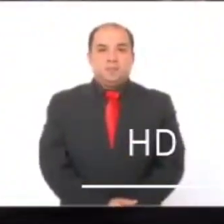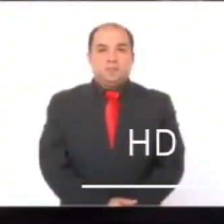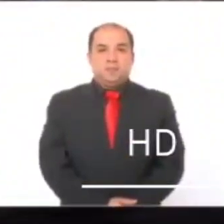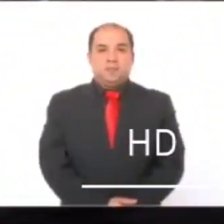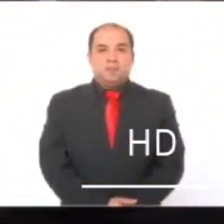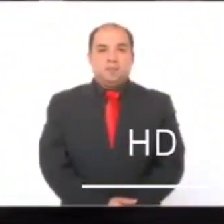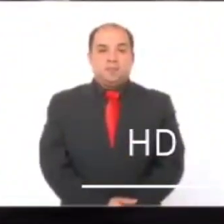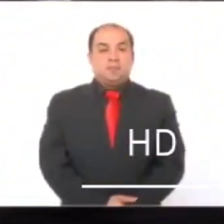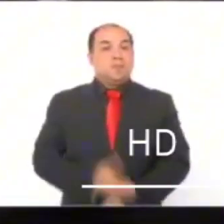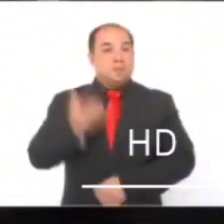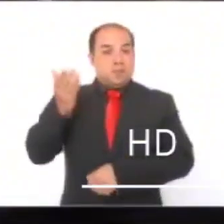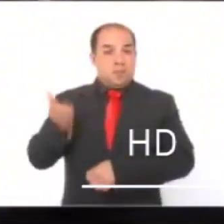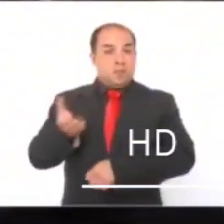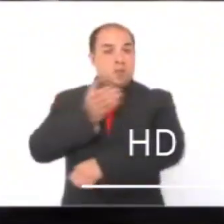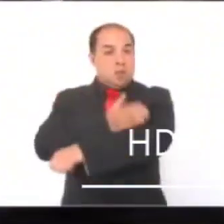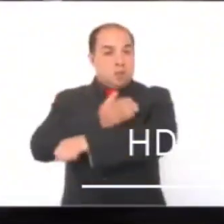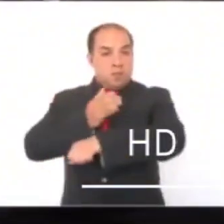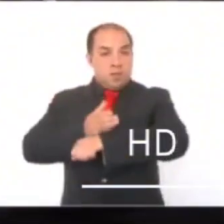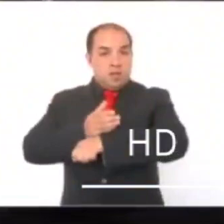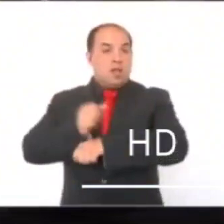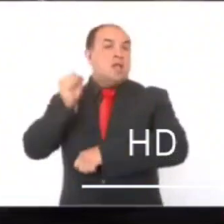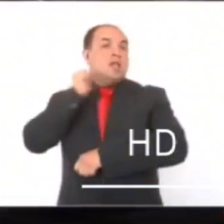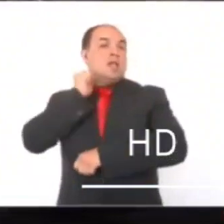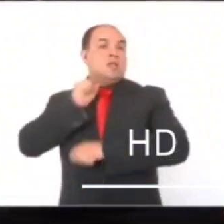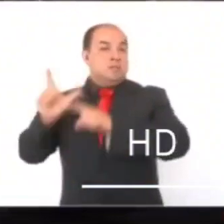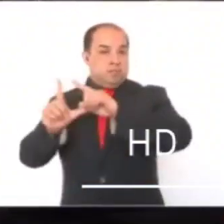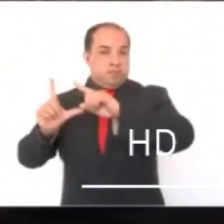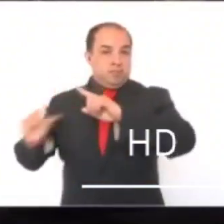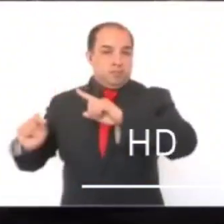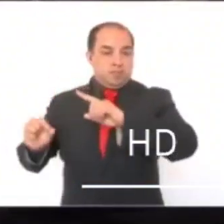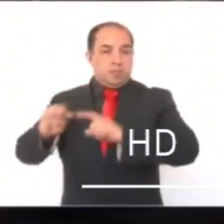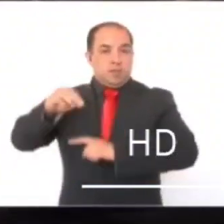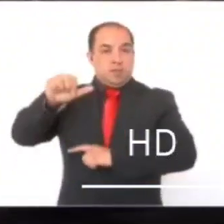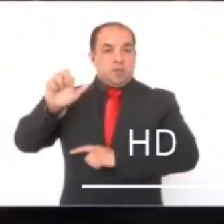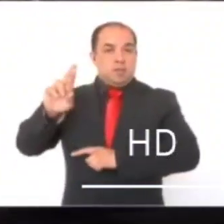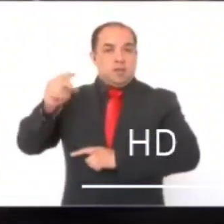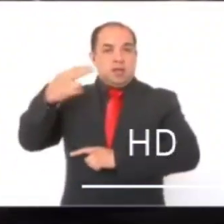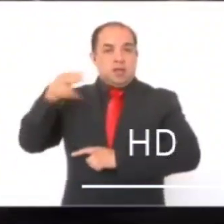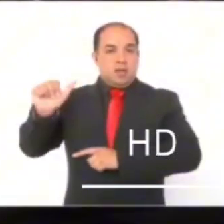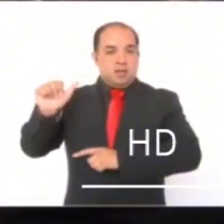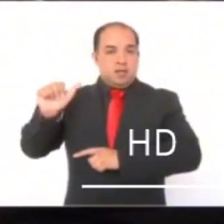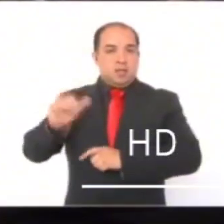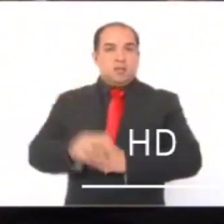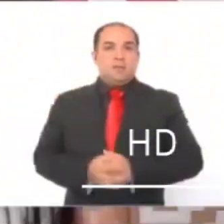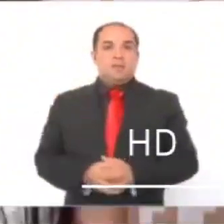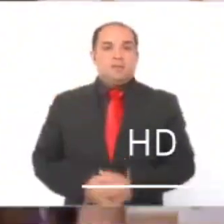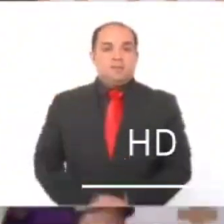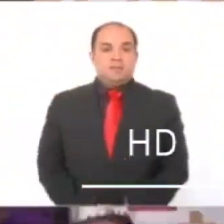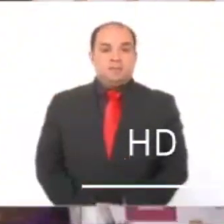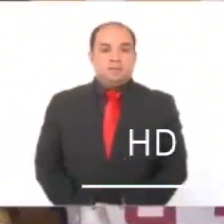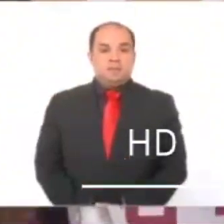Se encuentra con nosotros la senadora de la República, Marta Lucía Micher Camarena.